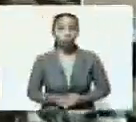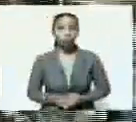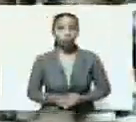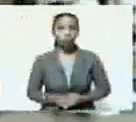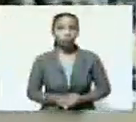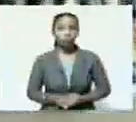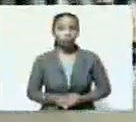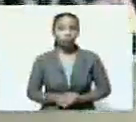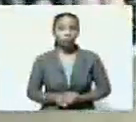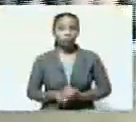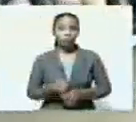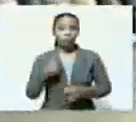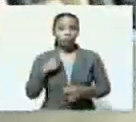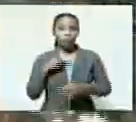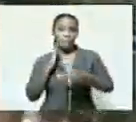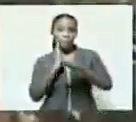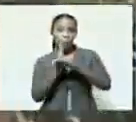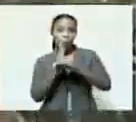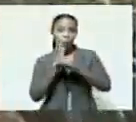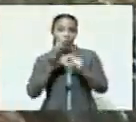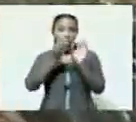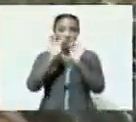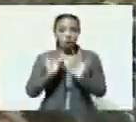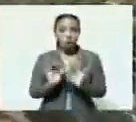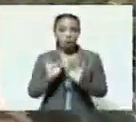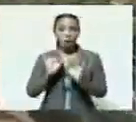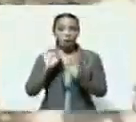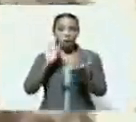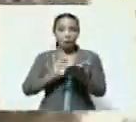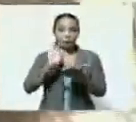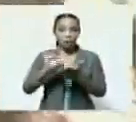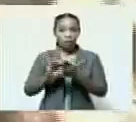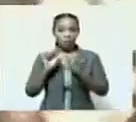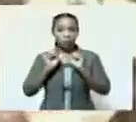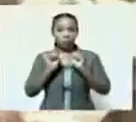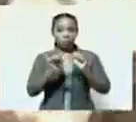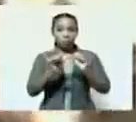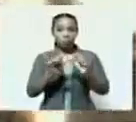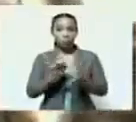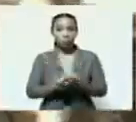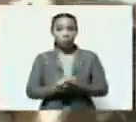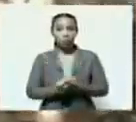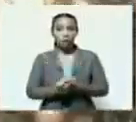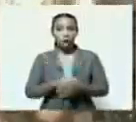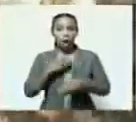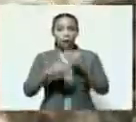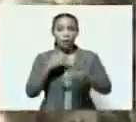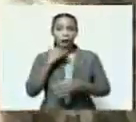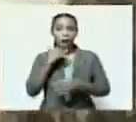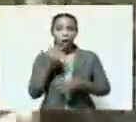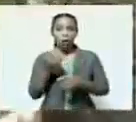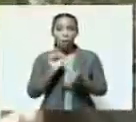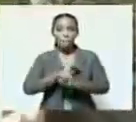carga estática o continua pueda accionar el mismo.